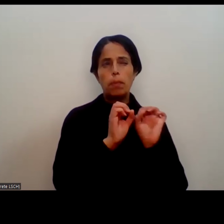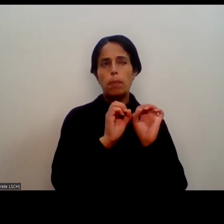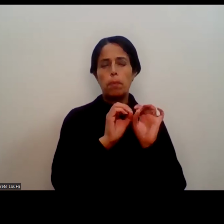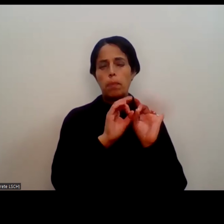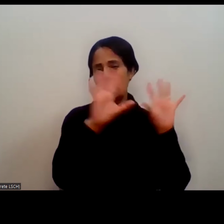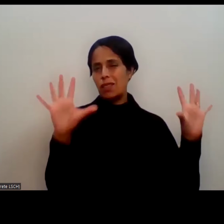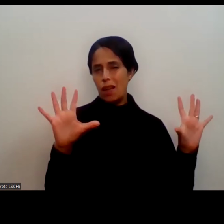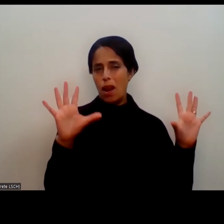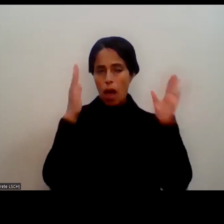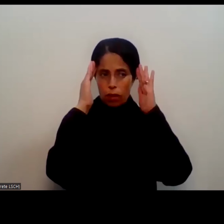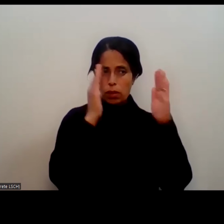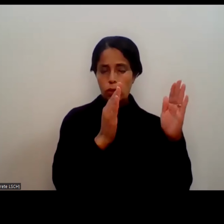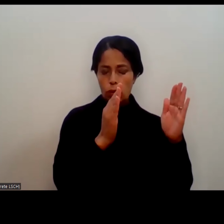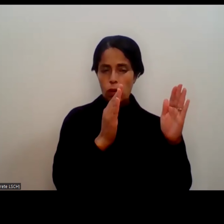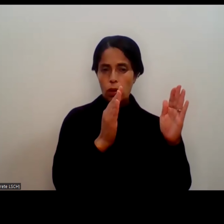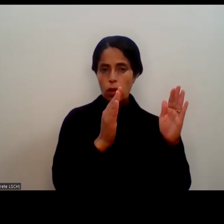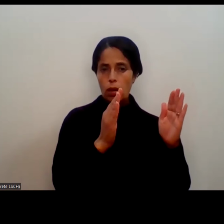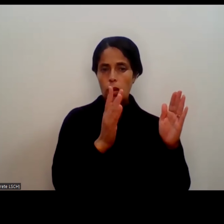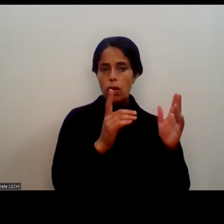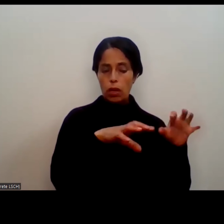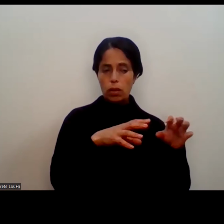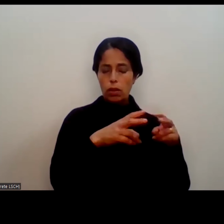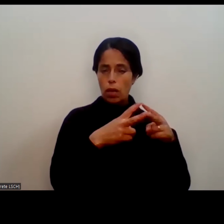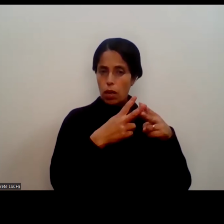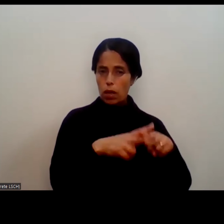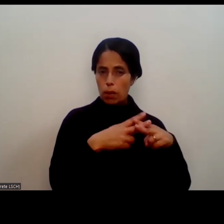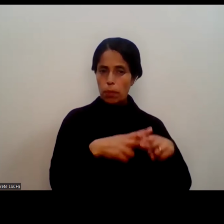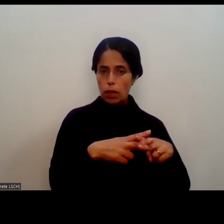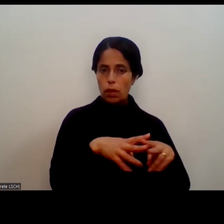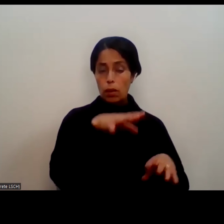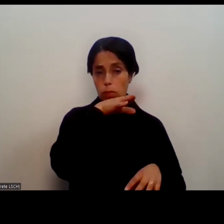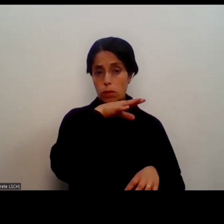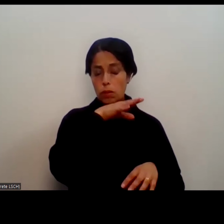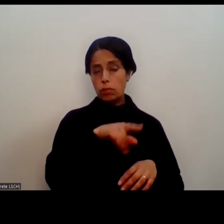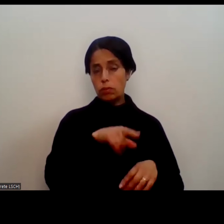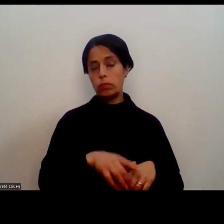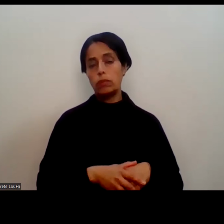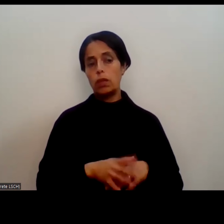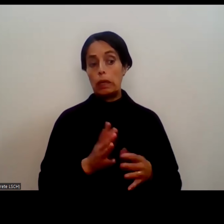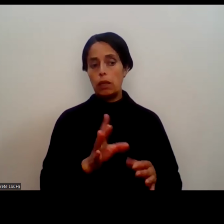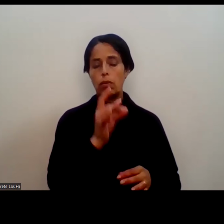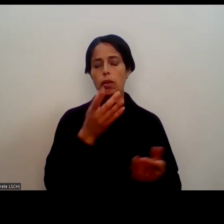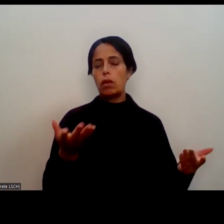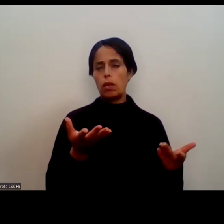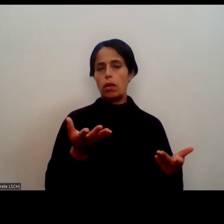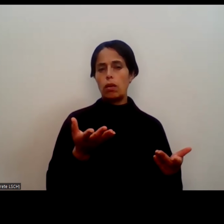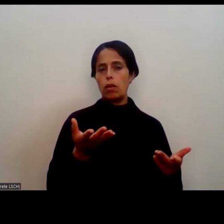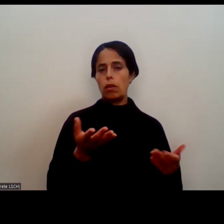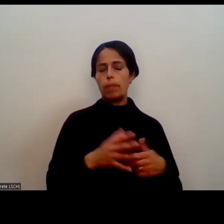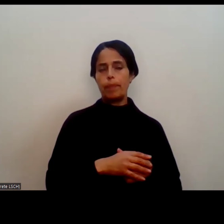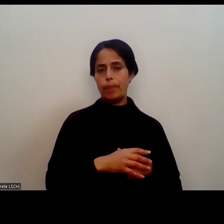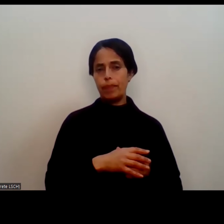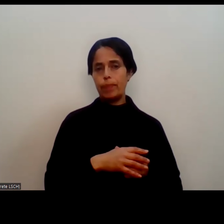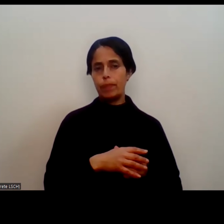atención a este tipo de artefactos, este tipo de objetos, ¿no? Y descubren, según